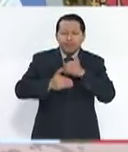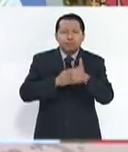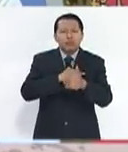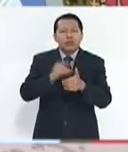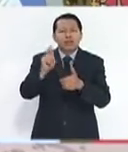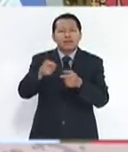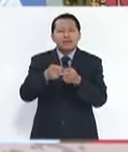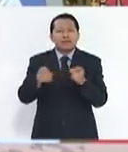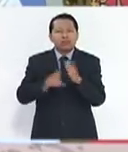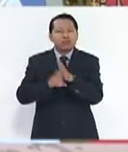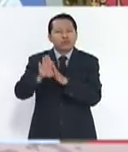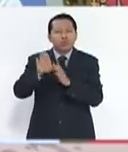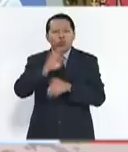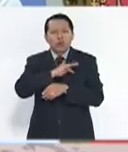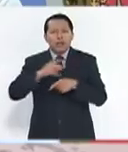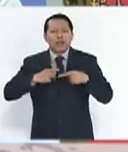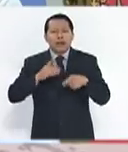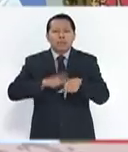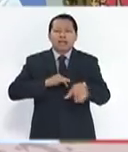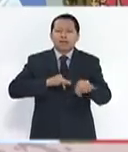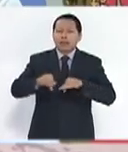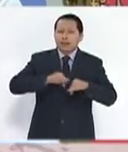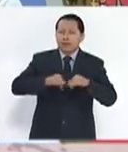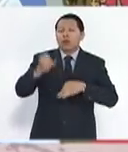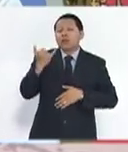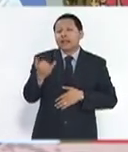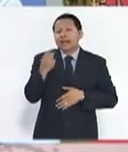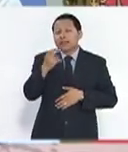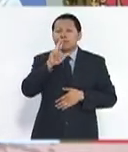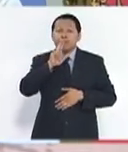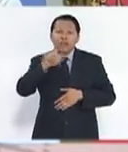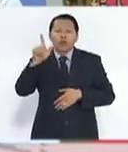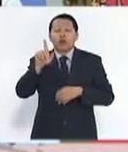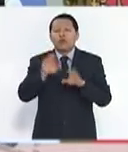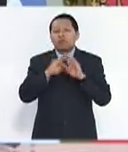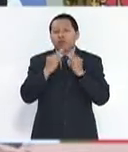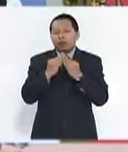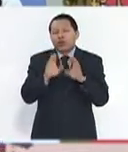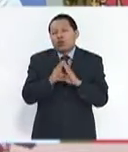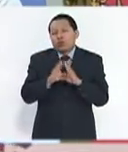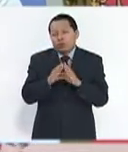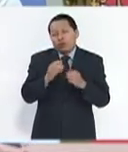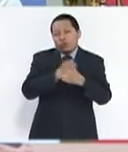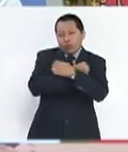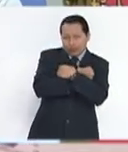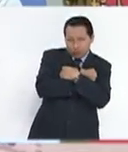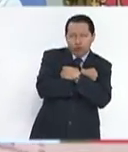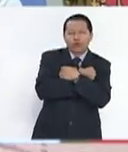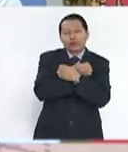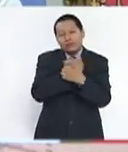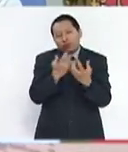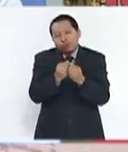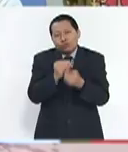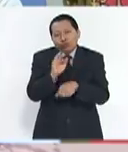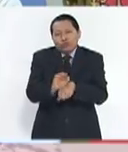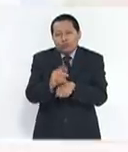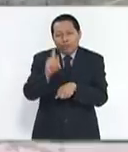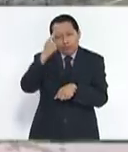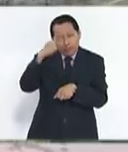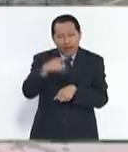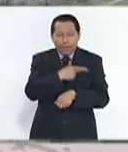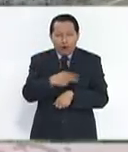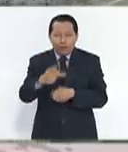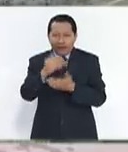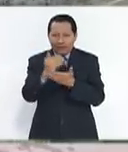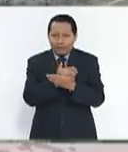desarrollo productivo, la generación de empleo, y nuevamente esa es la mejor herramienta junto a la mejora de la educación para reducir la pobreza.